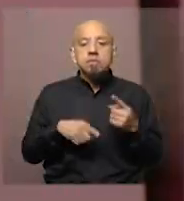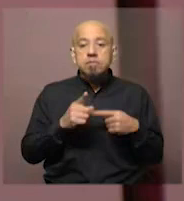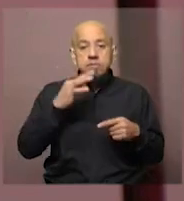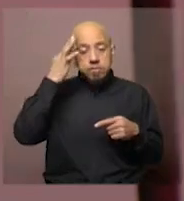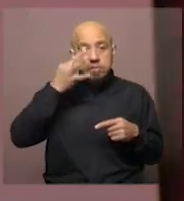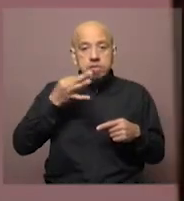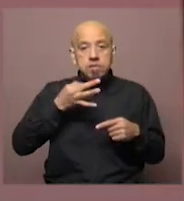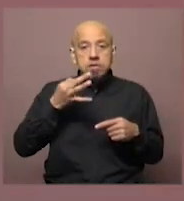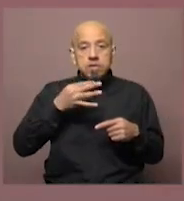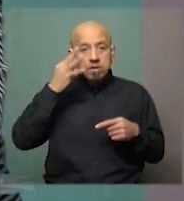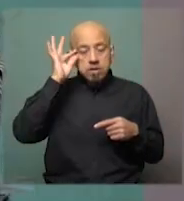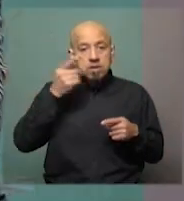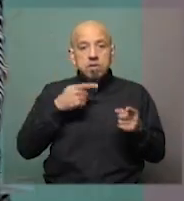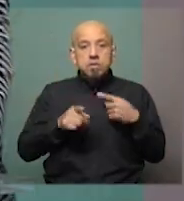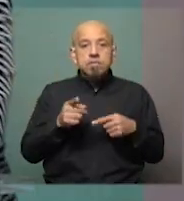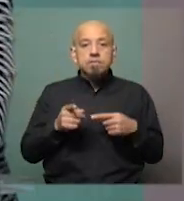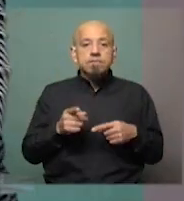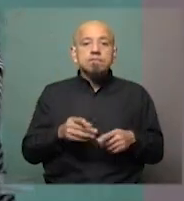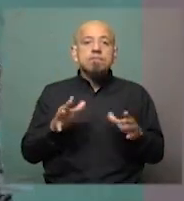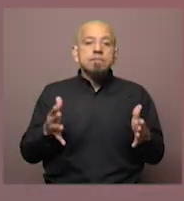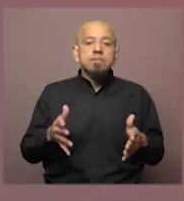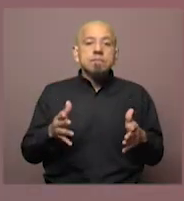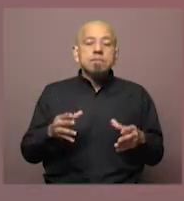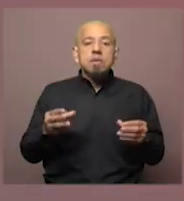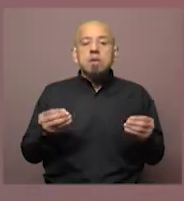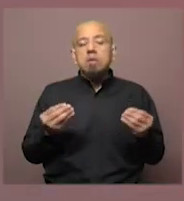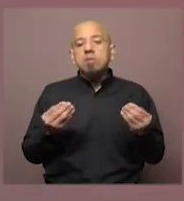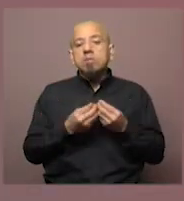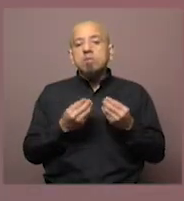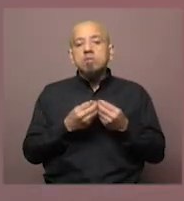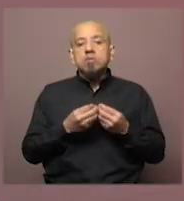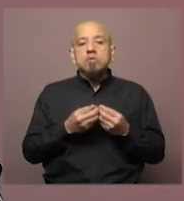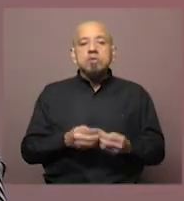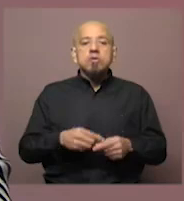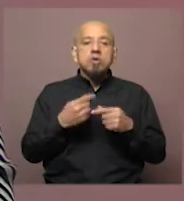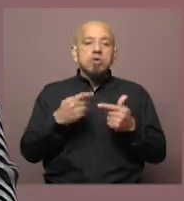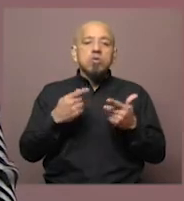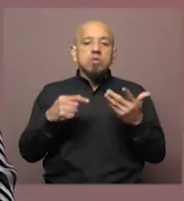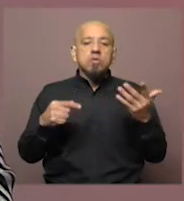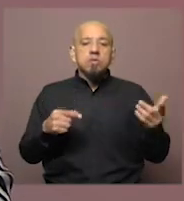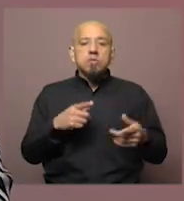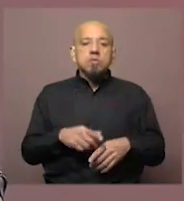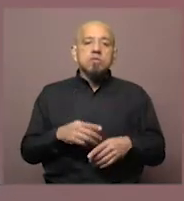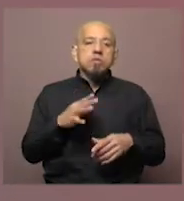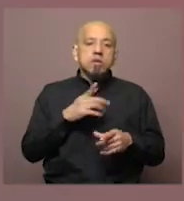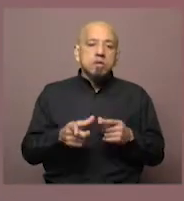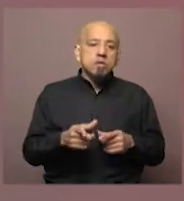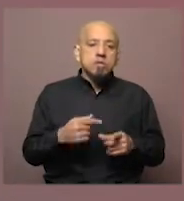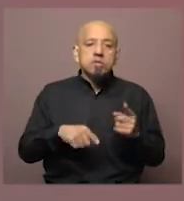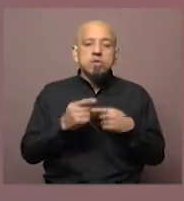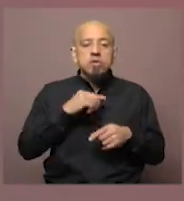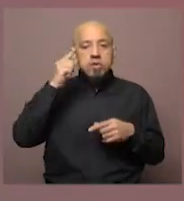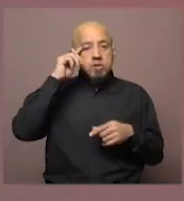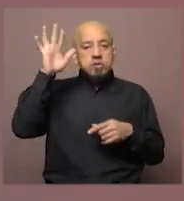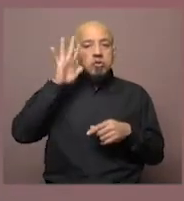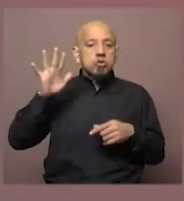realidad creo que va transportándose y se va sumando a muchas cosas. El juego es muy dúctil, tiene la posibilidad de juntarse con la psicología